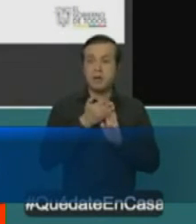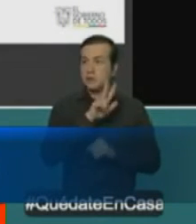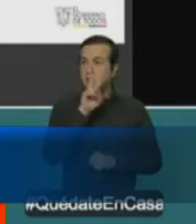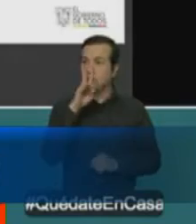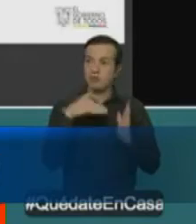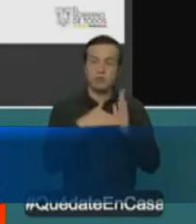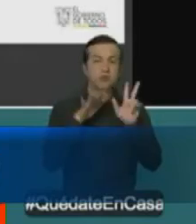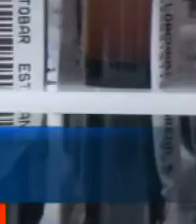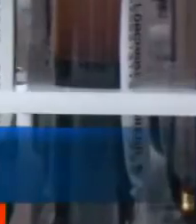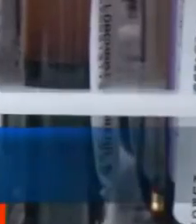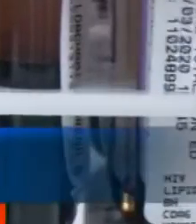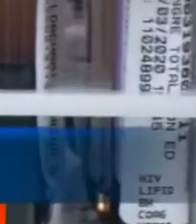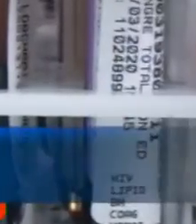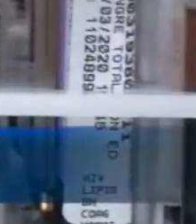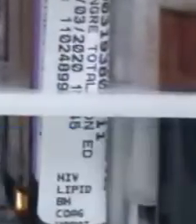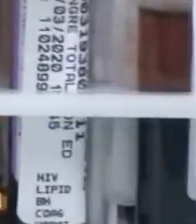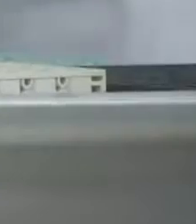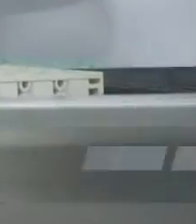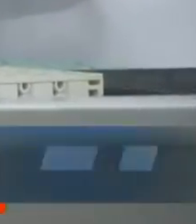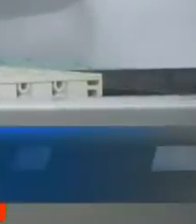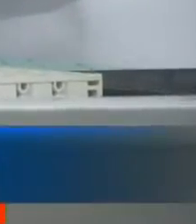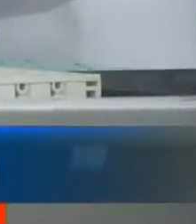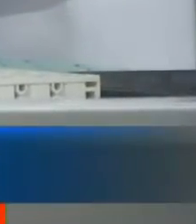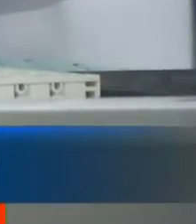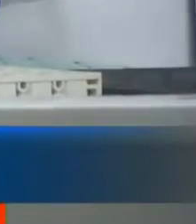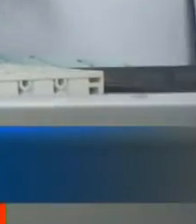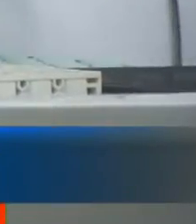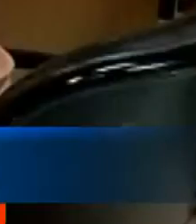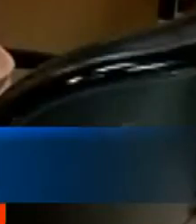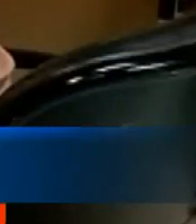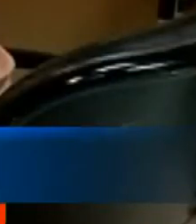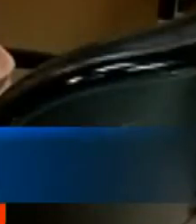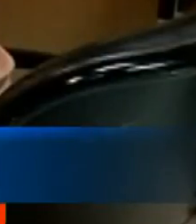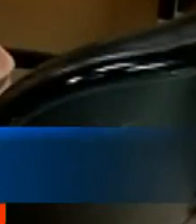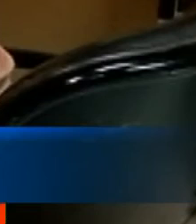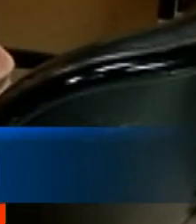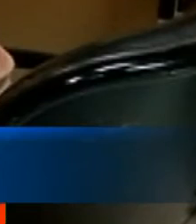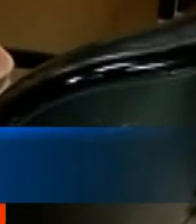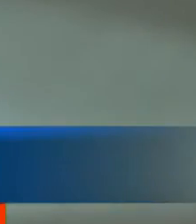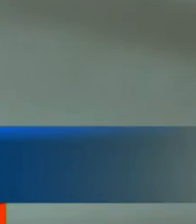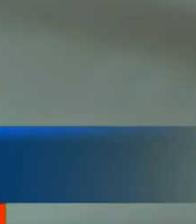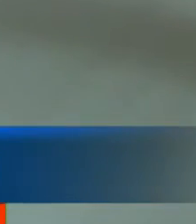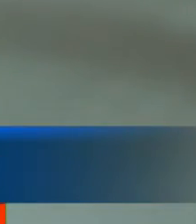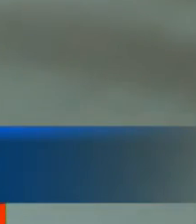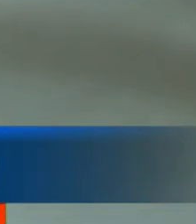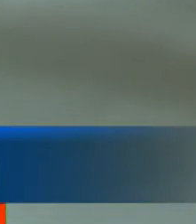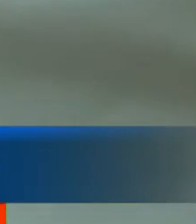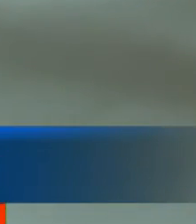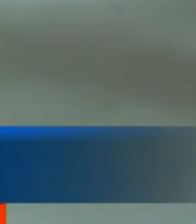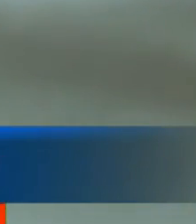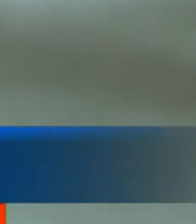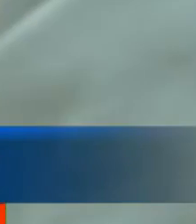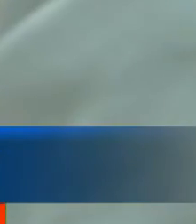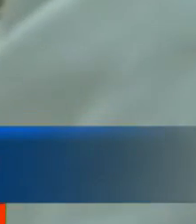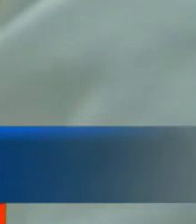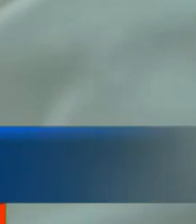32.899 casos descartados. Ceballos además aseguró que se han concluido los primeros tres estudios de vigilancia activa que se realizaron en